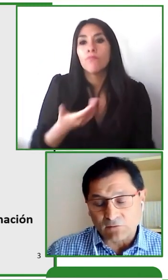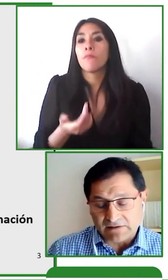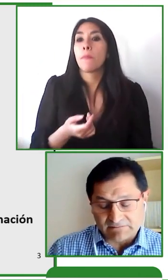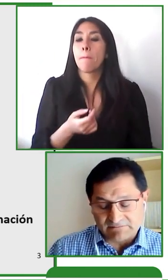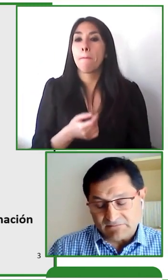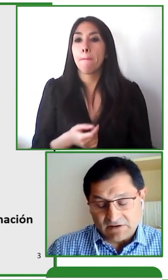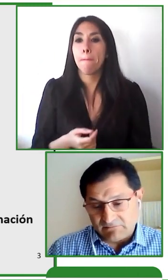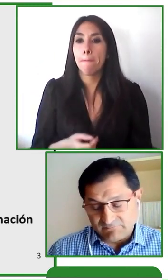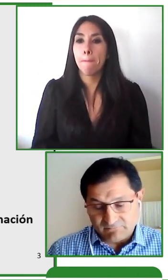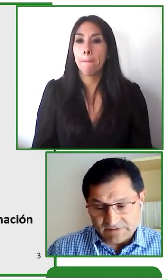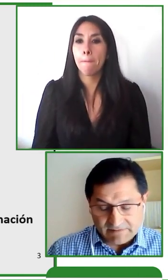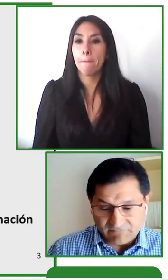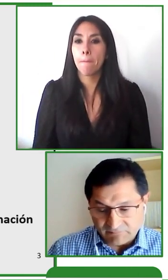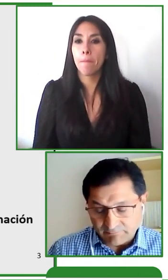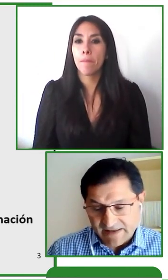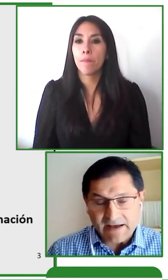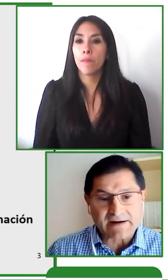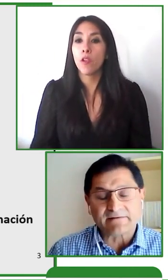puedan